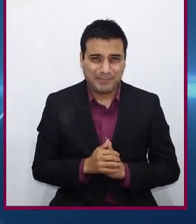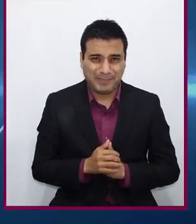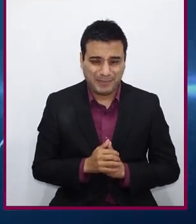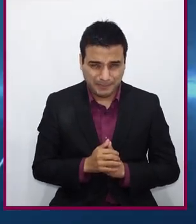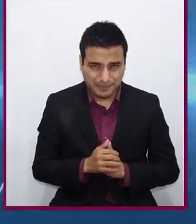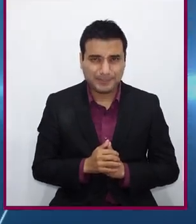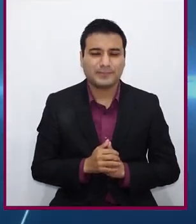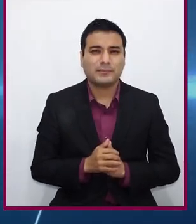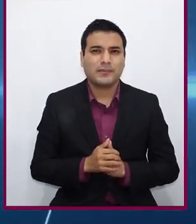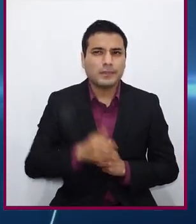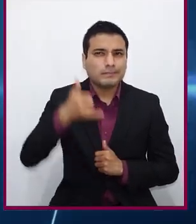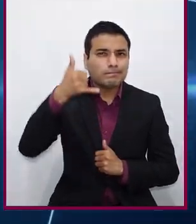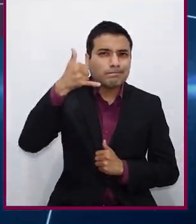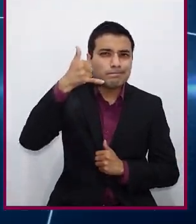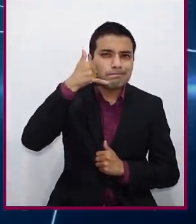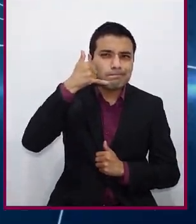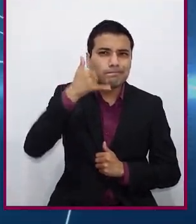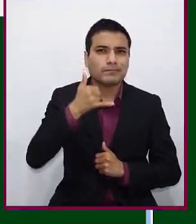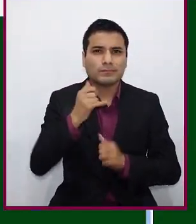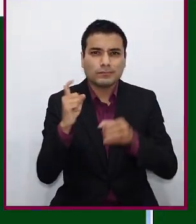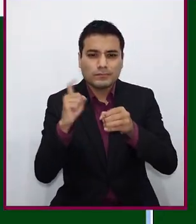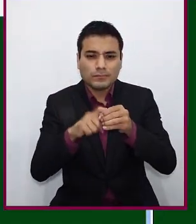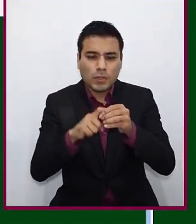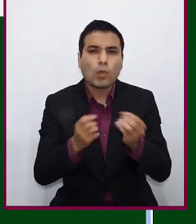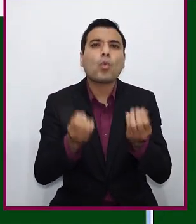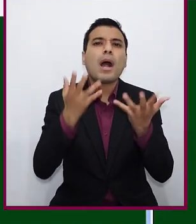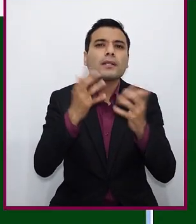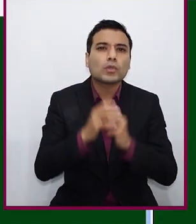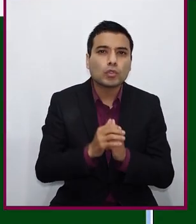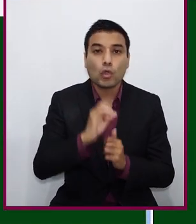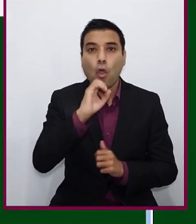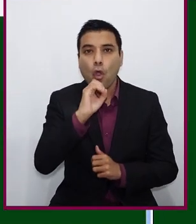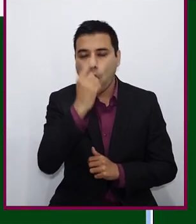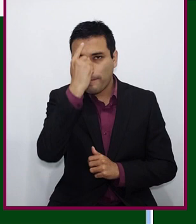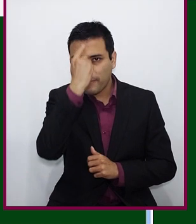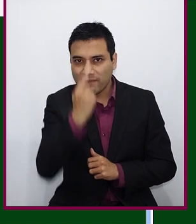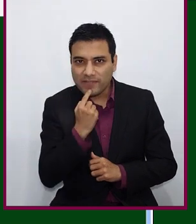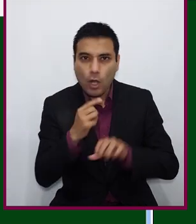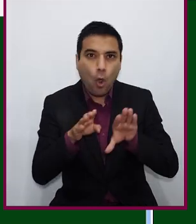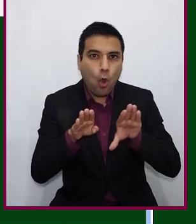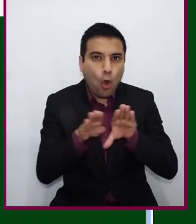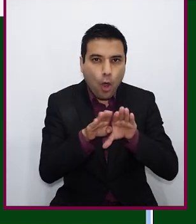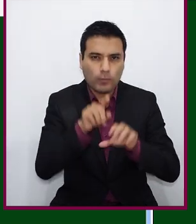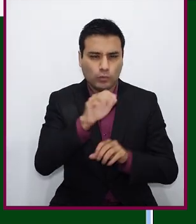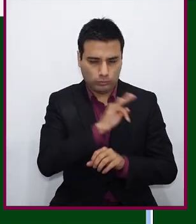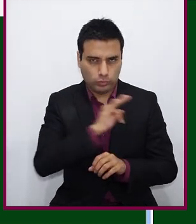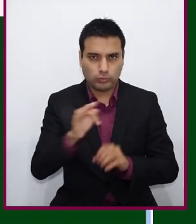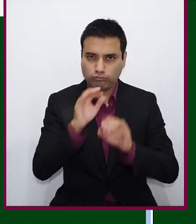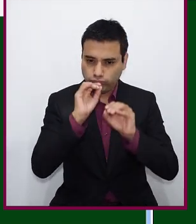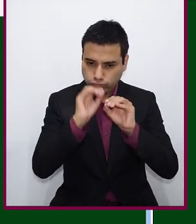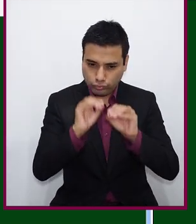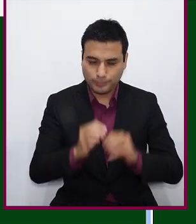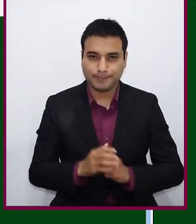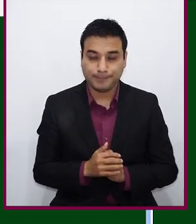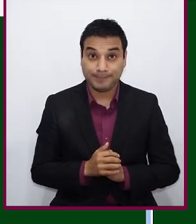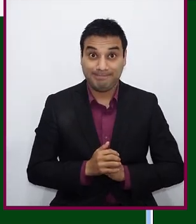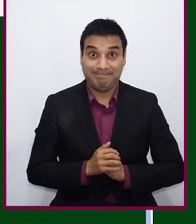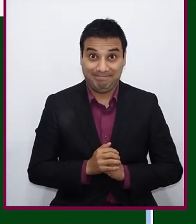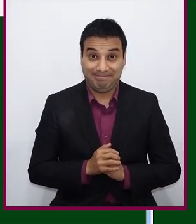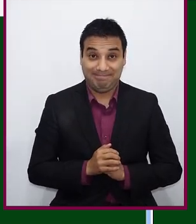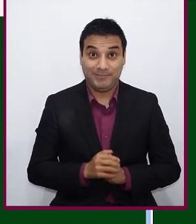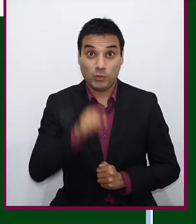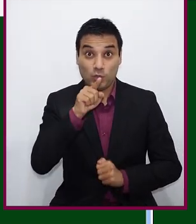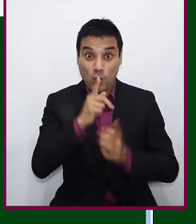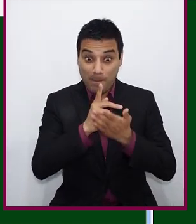de su aplicación sin salir de la pantalla y una vez que su proyecto esté listo pueden compartirlo